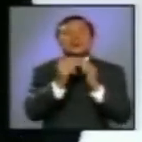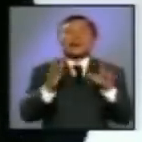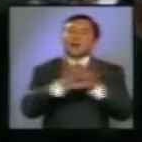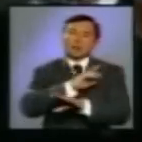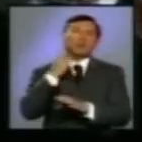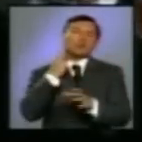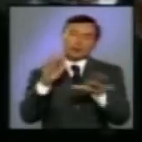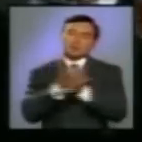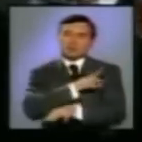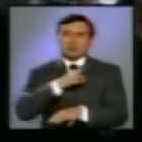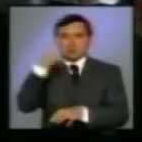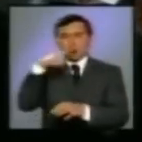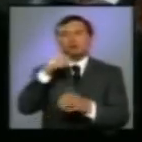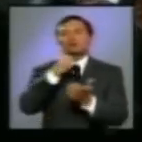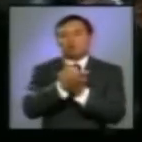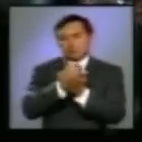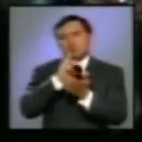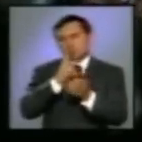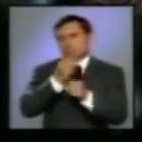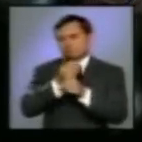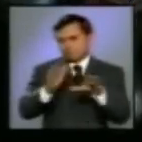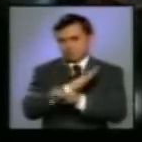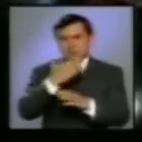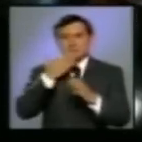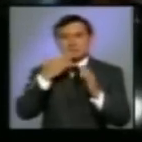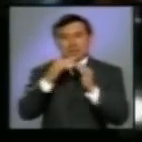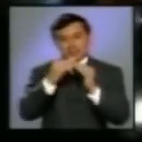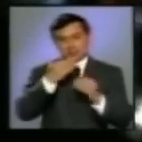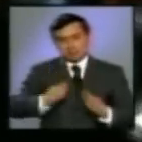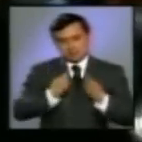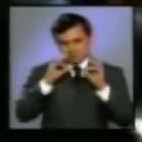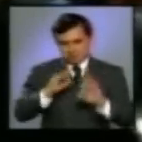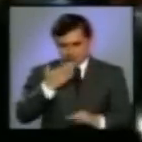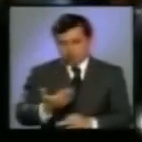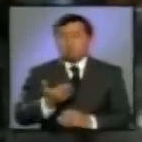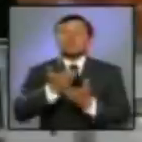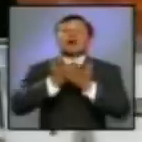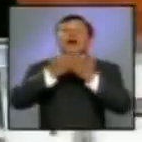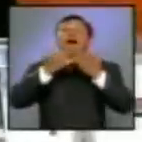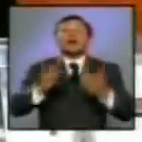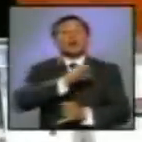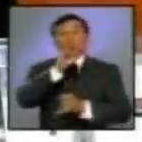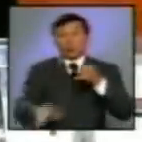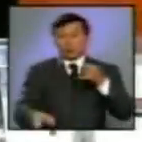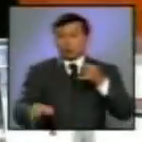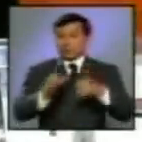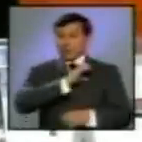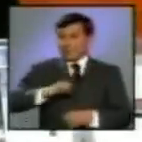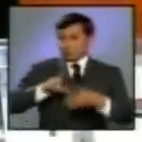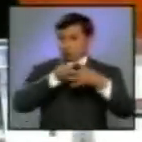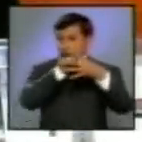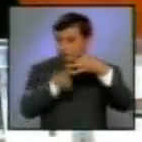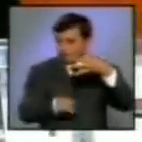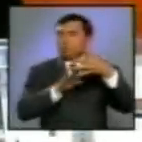de vivienda. Muchas gracias. Y ahora los candidatos dispondrán de un minuto y medio para finalizar su participación